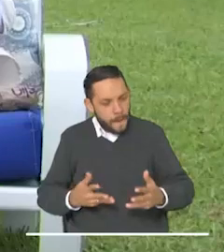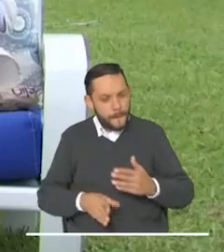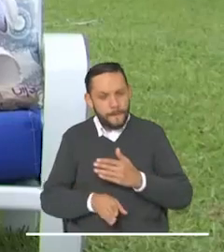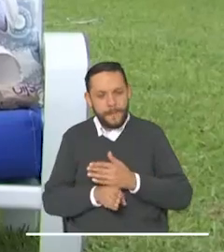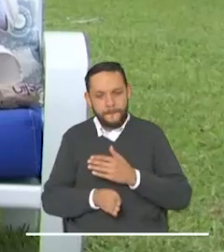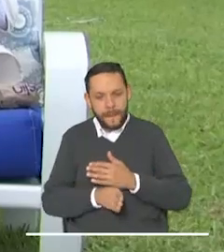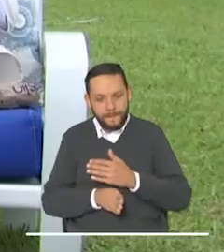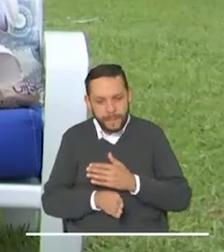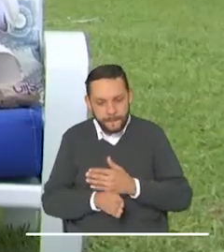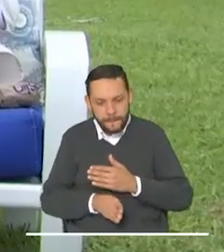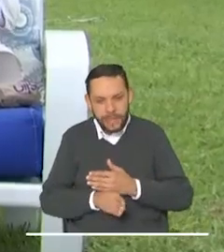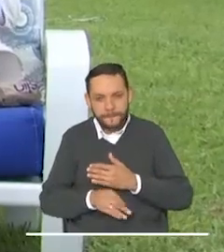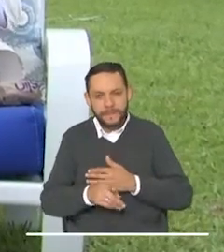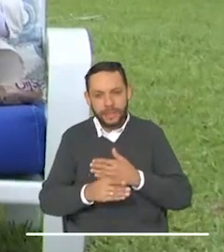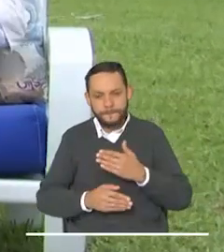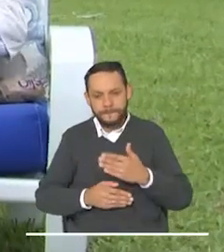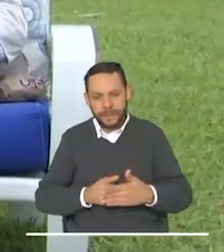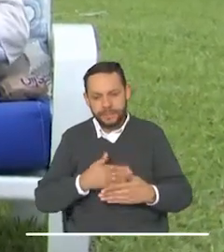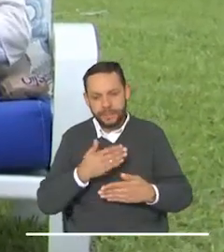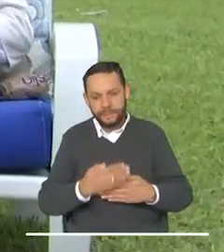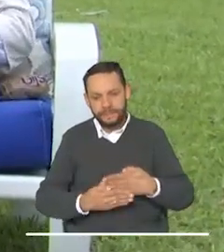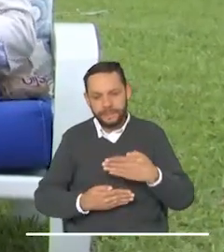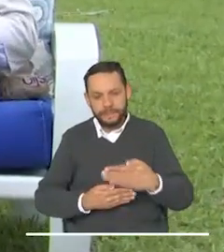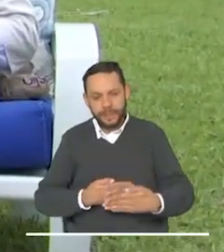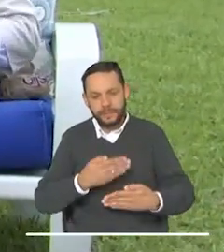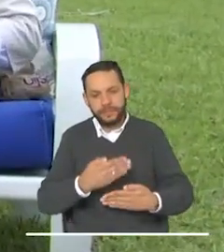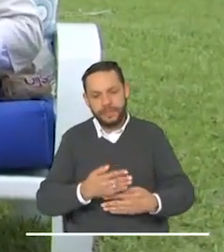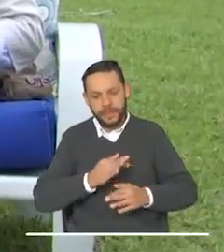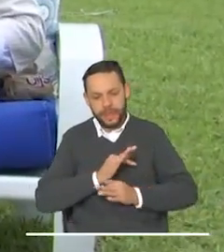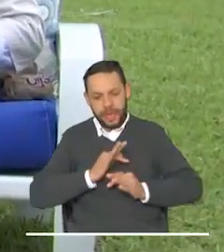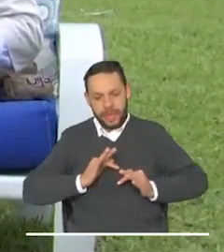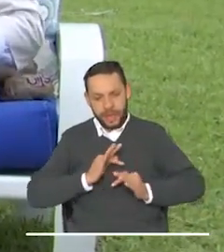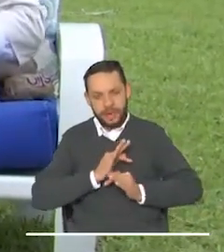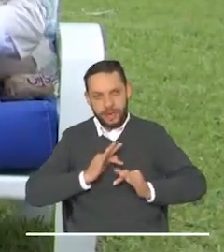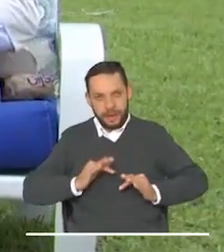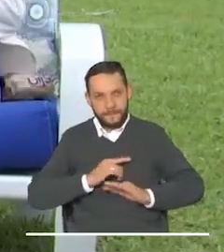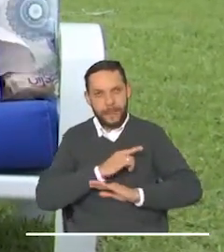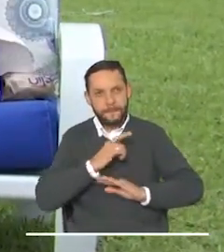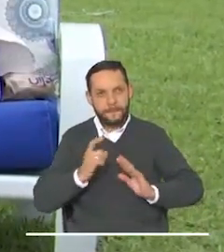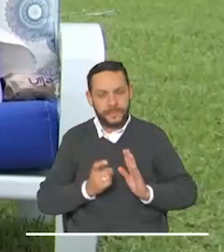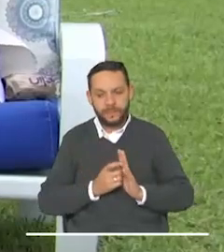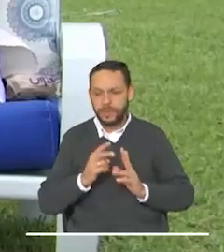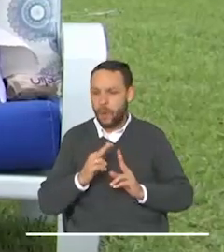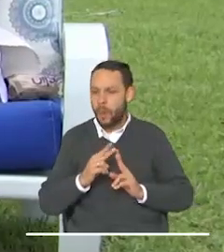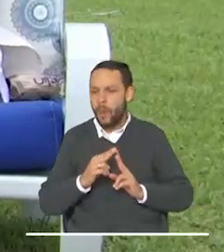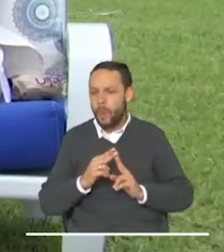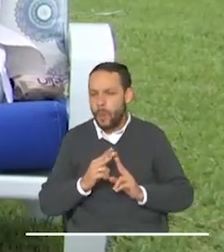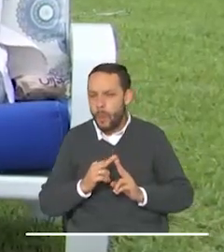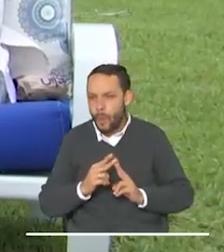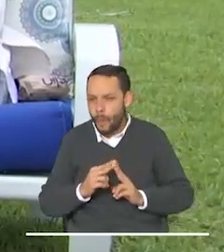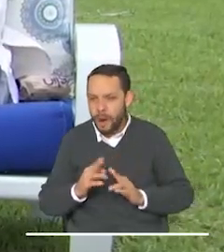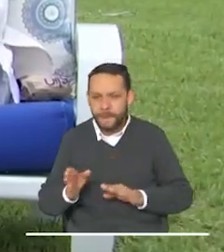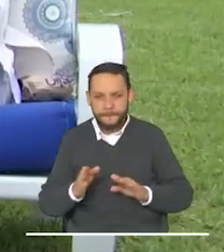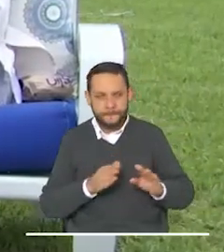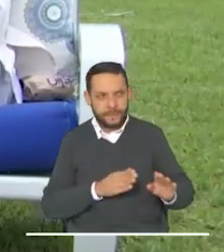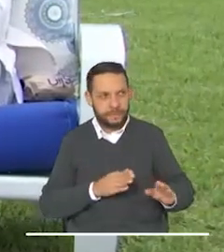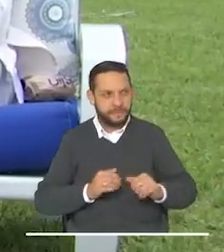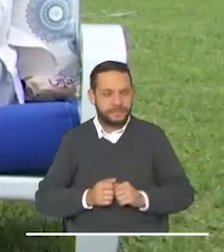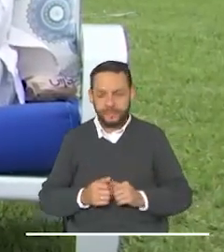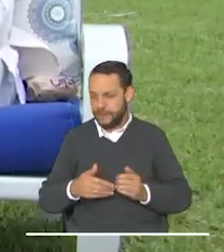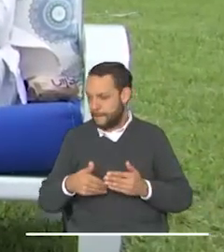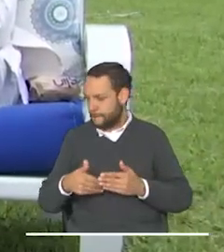un proceso un proceso de terapias cuáles son Bueno A partir de allí